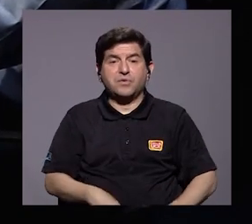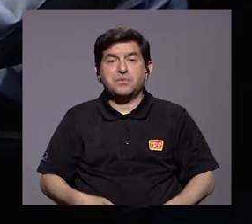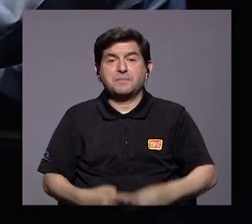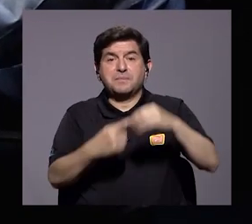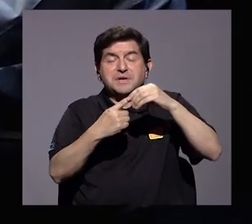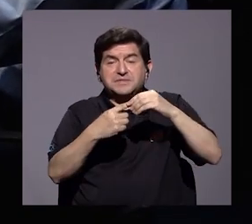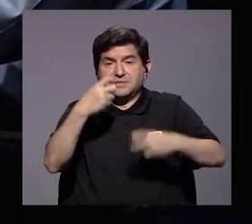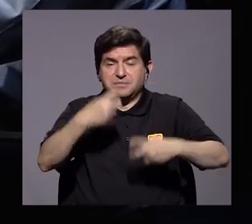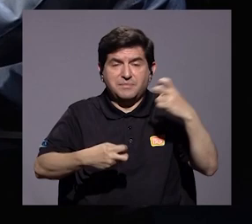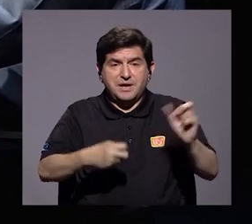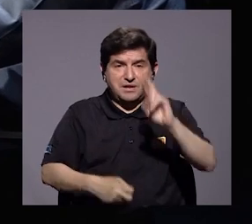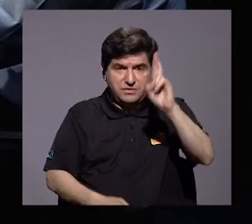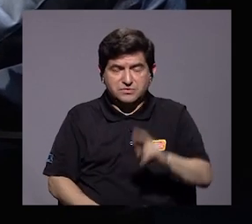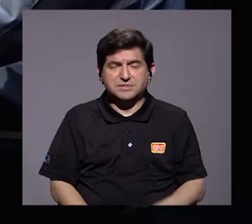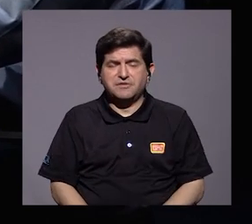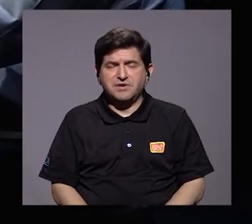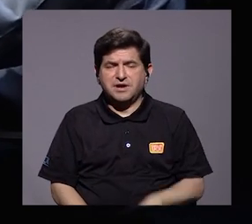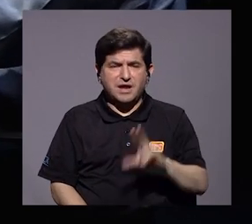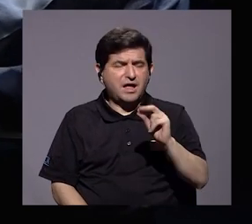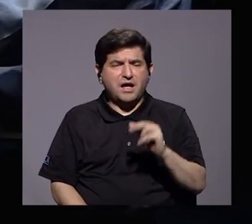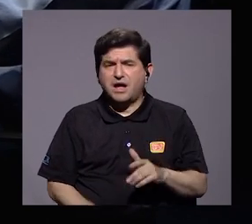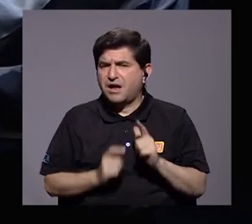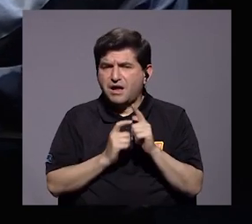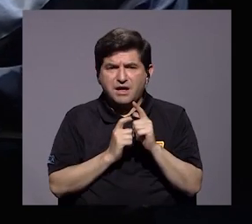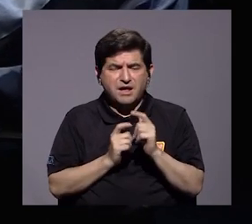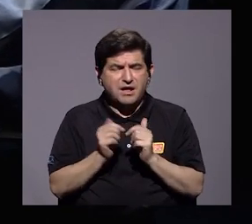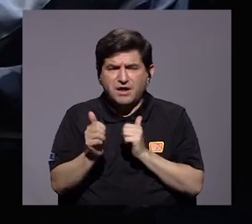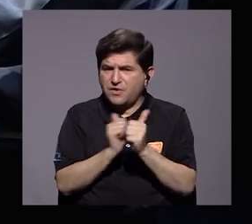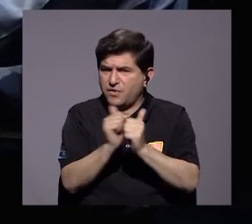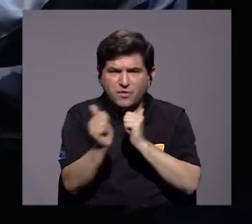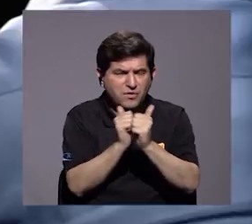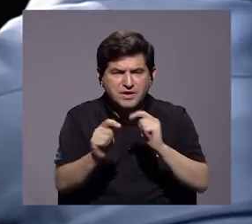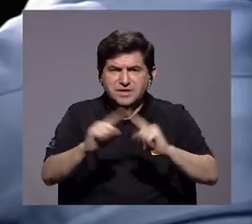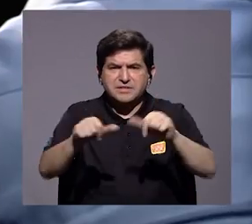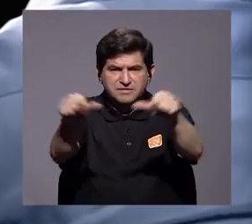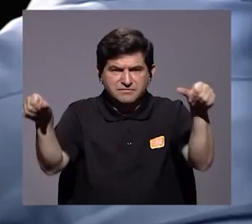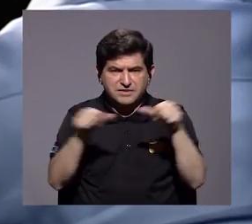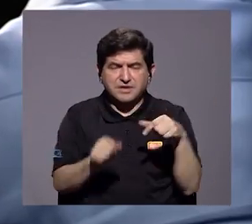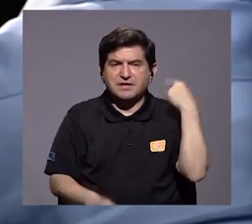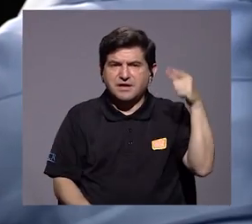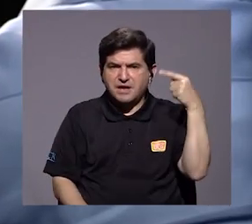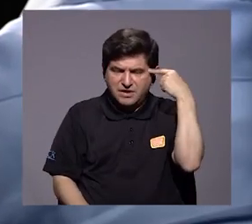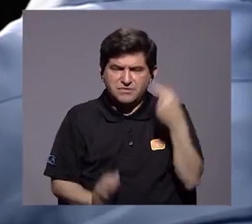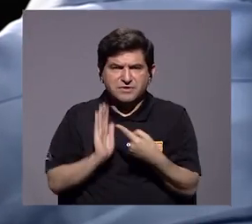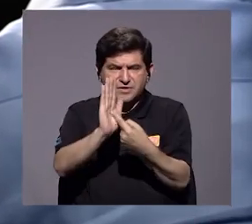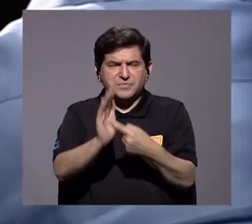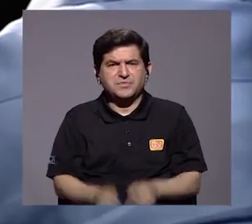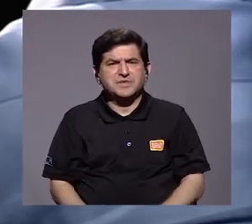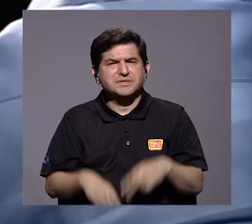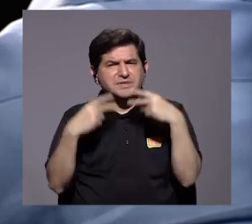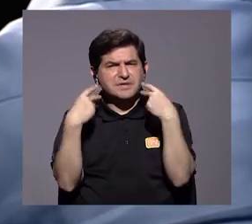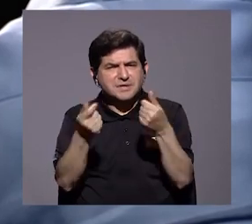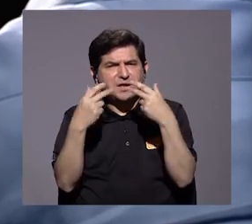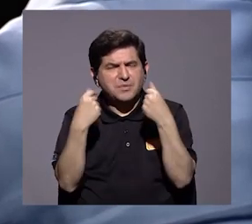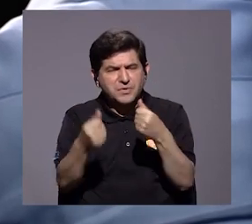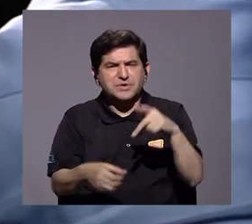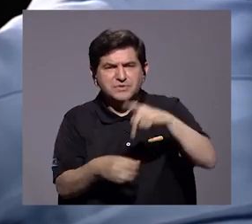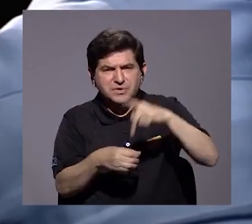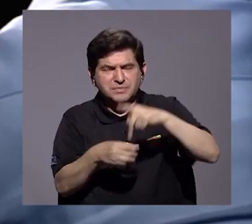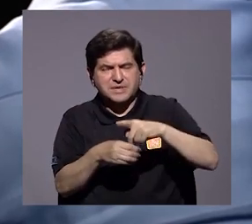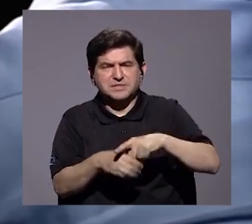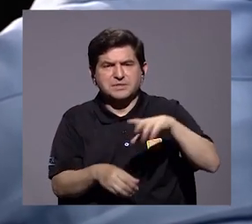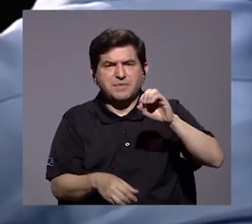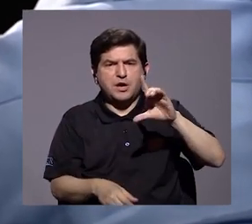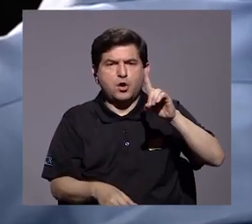de costa rica es la falta de competencia en un montón de sectores el gobierno se vende como una urgencia participar en la